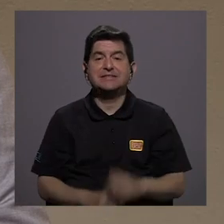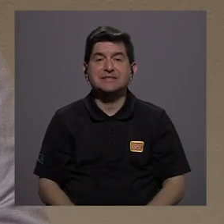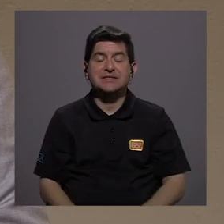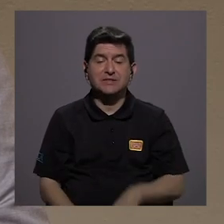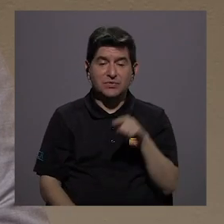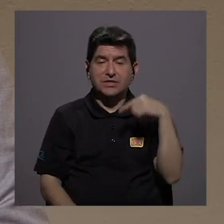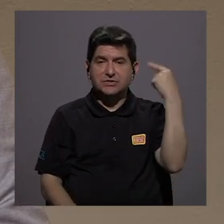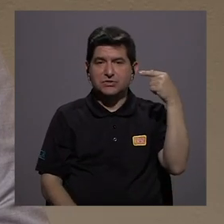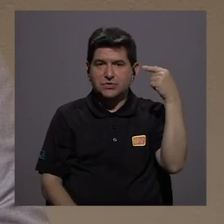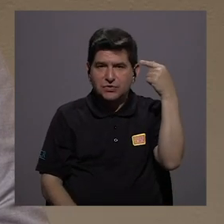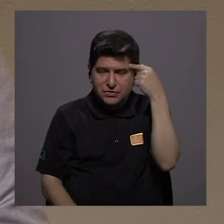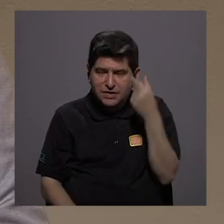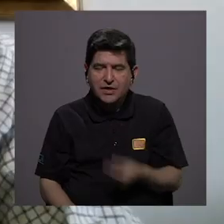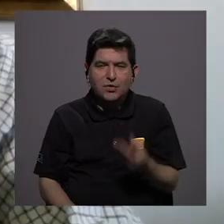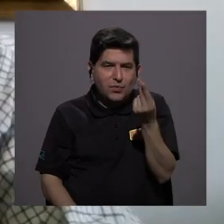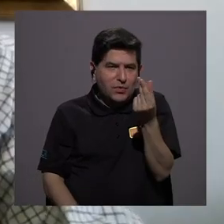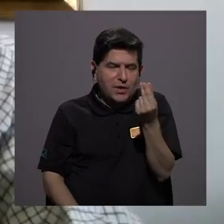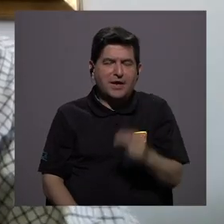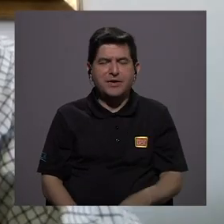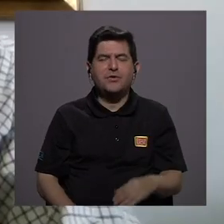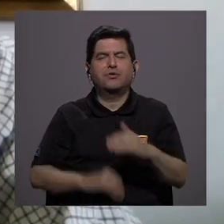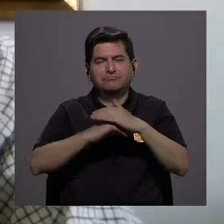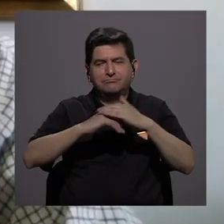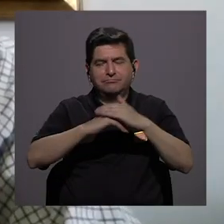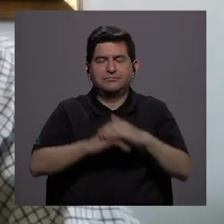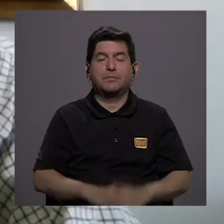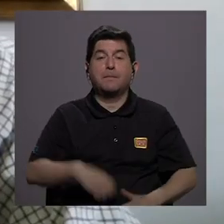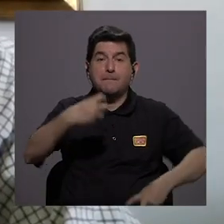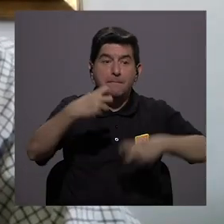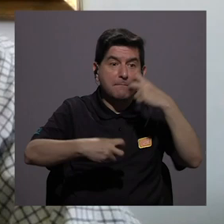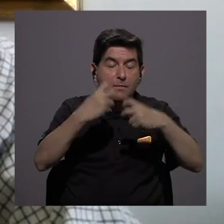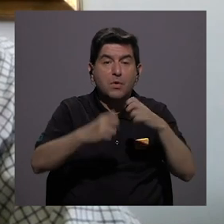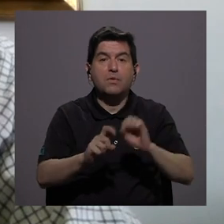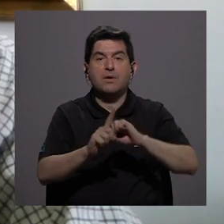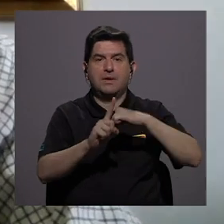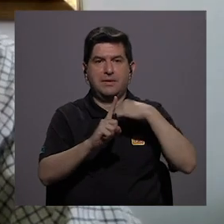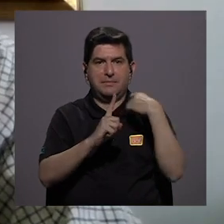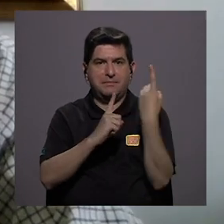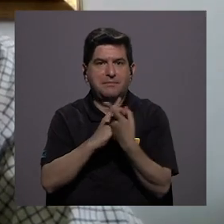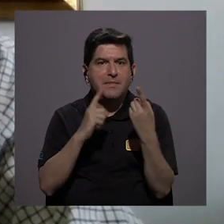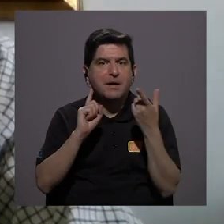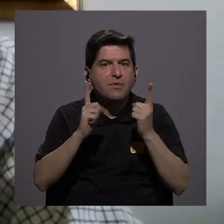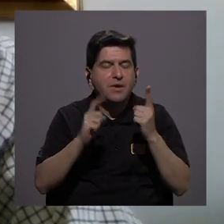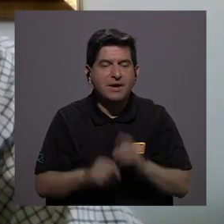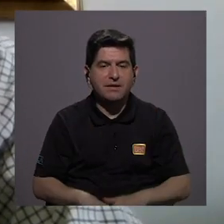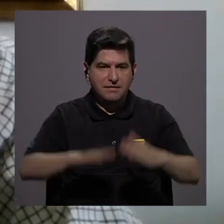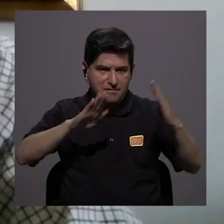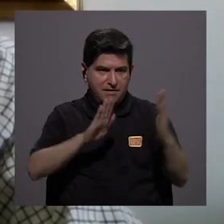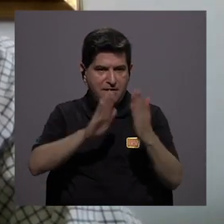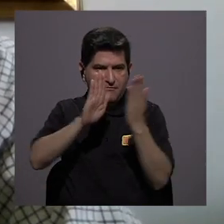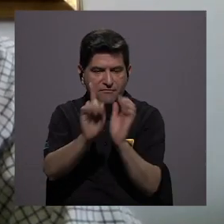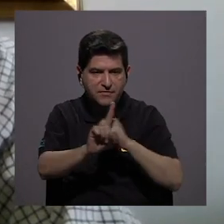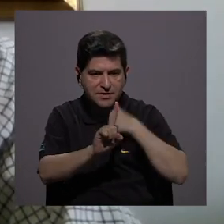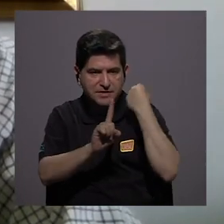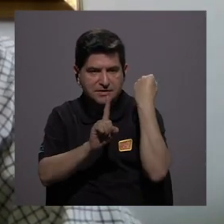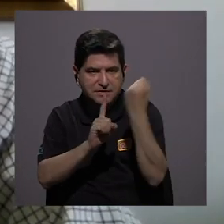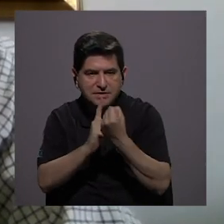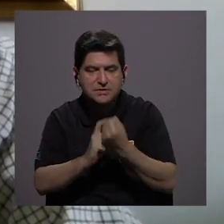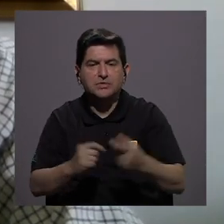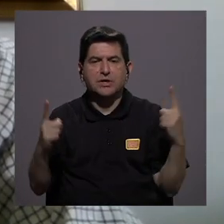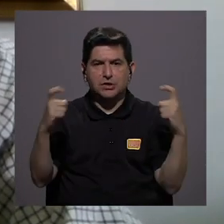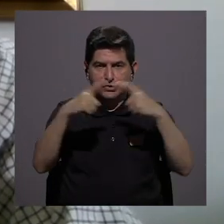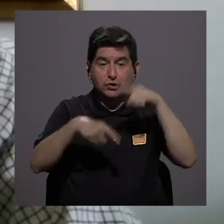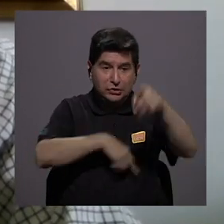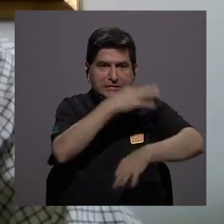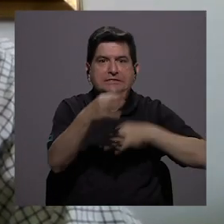cómoda. Uh-huh. Entonces, uno de los grandes problemas que tenemos como sociedad es cómo enfrentamos una situación